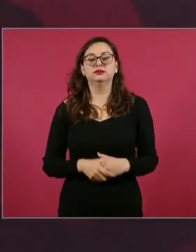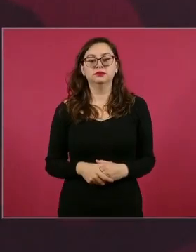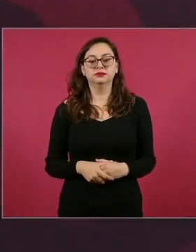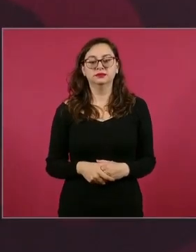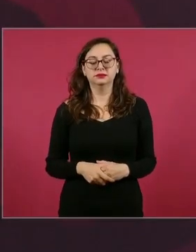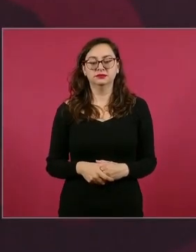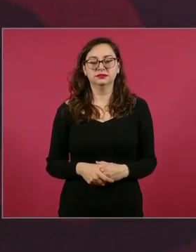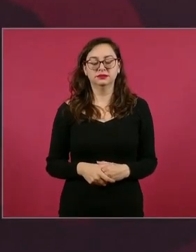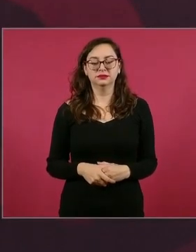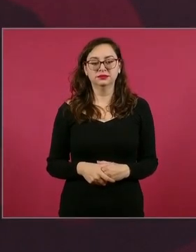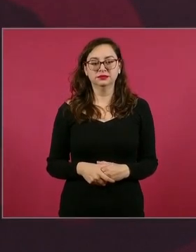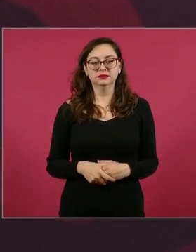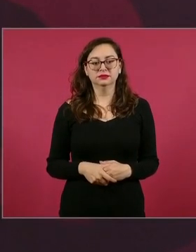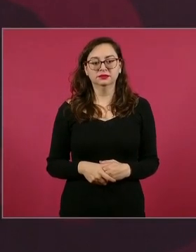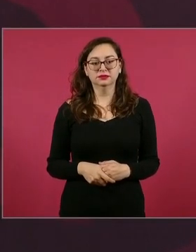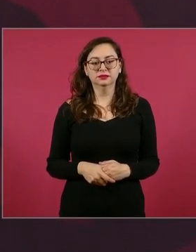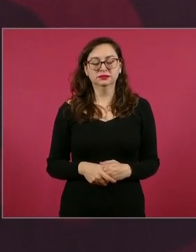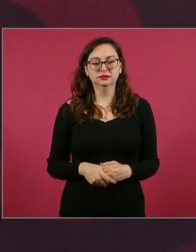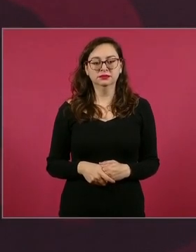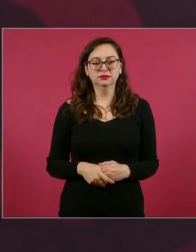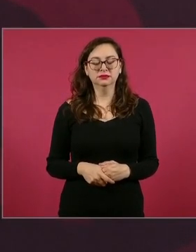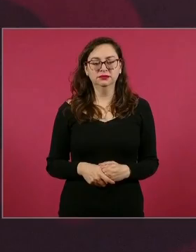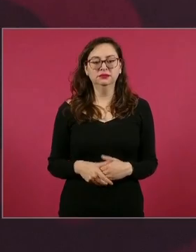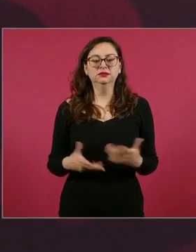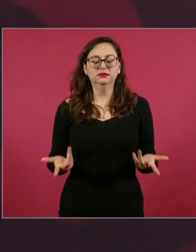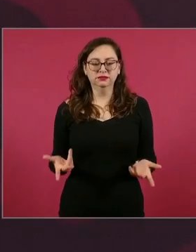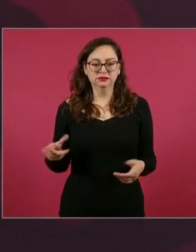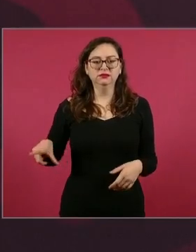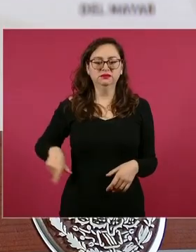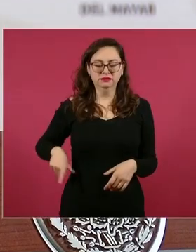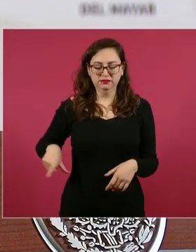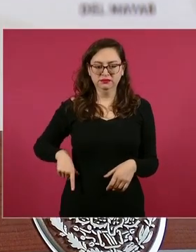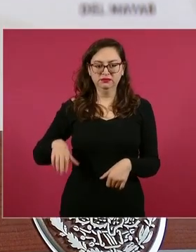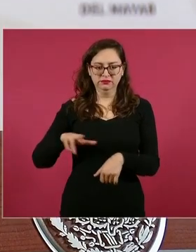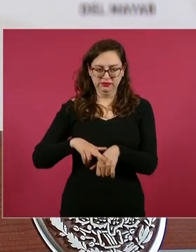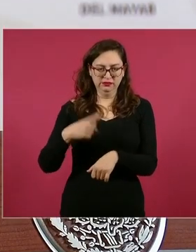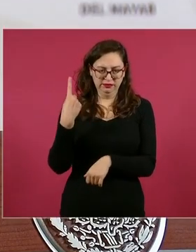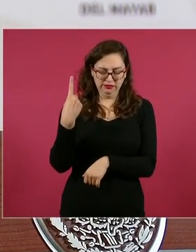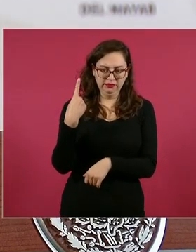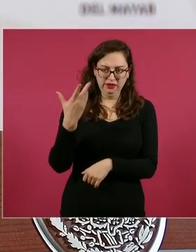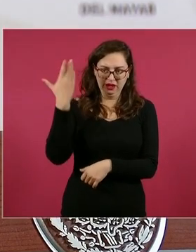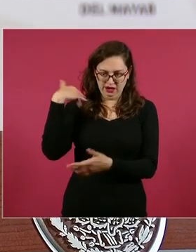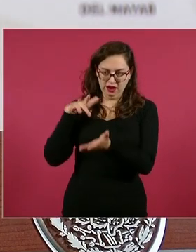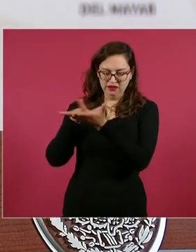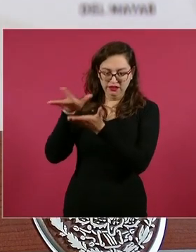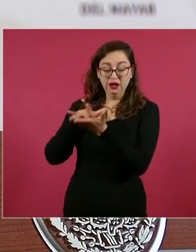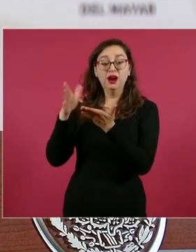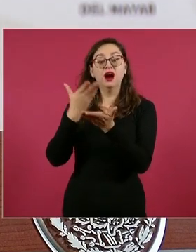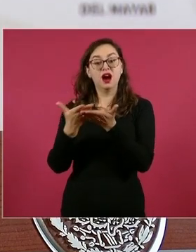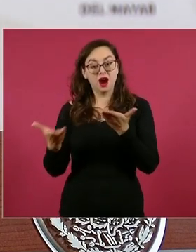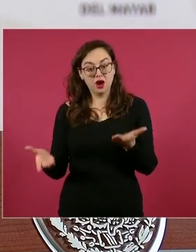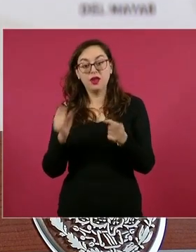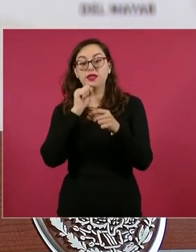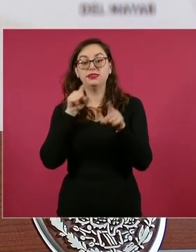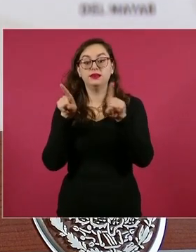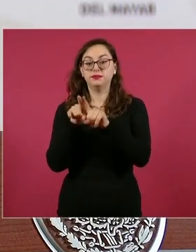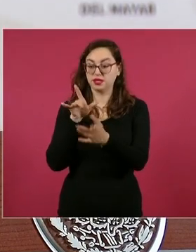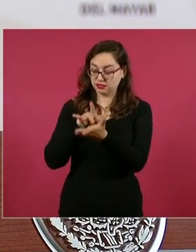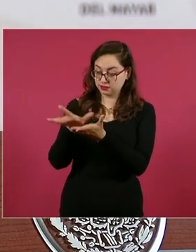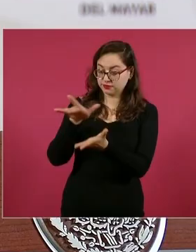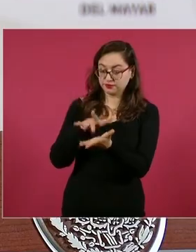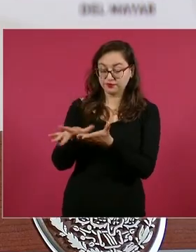gobernador que ahora ya este también lo hemos ayudado y lo vamos a seguir ayudando pero en ese entonces ese